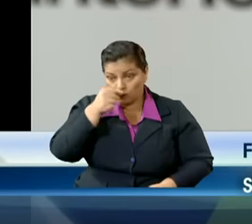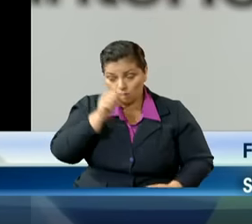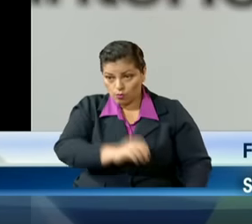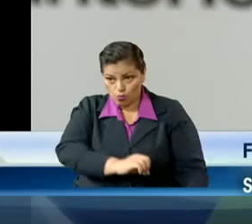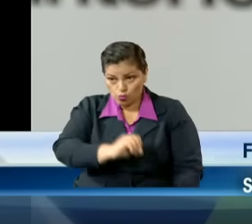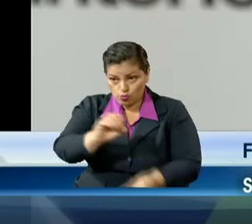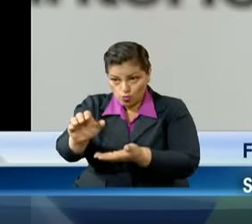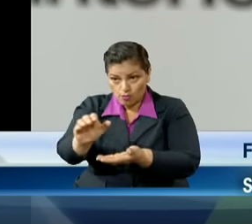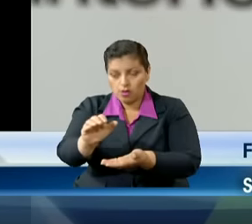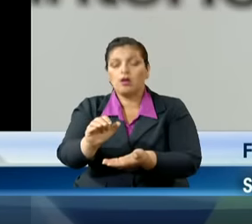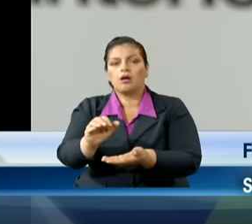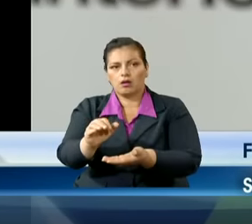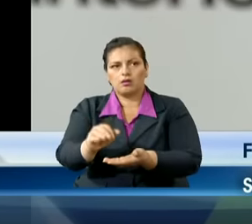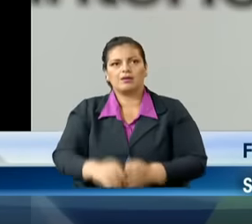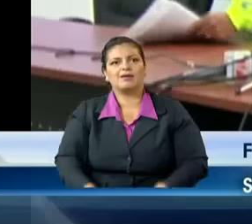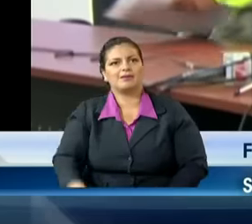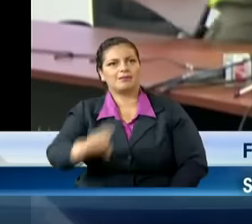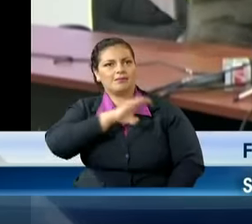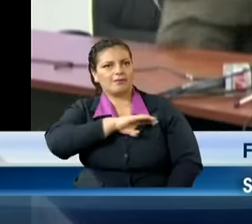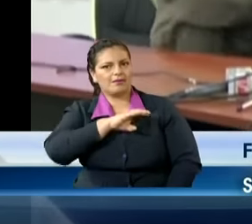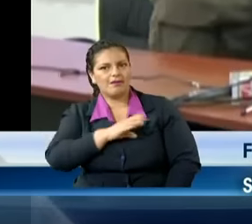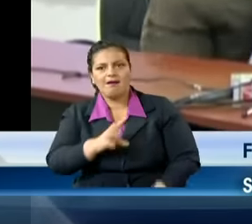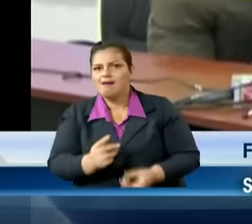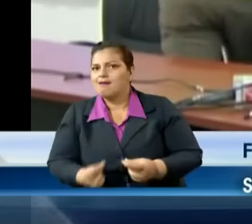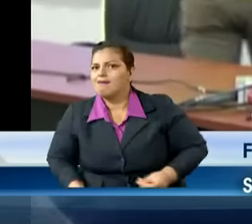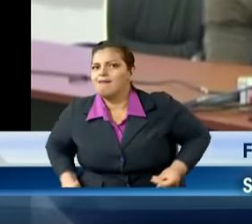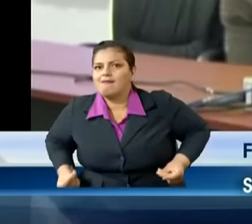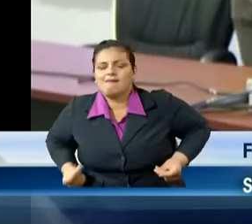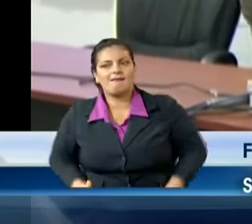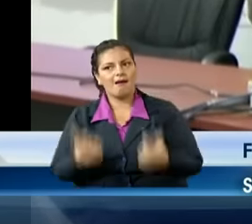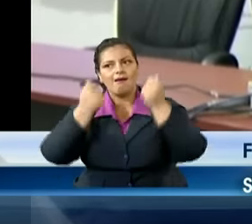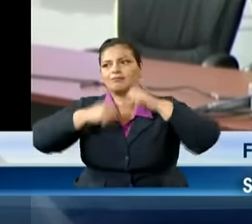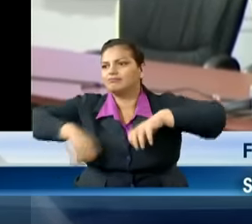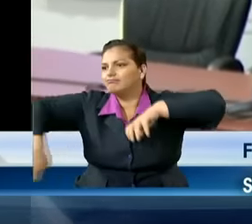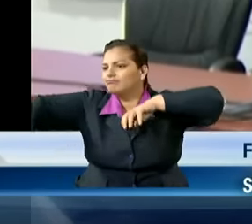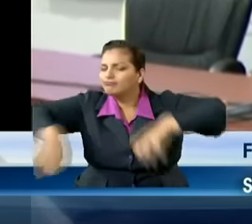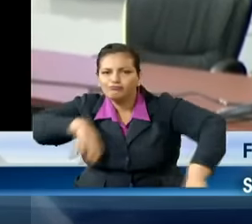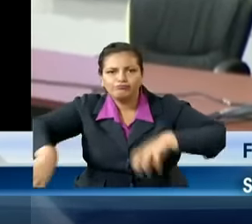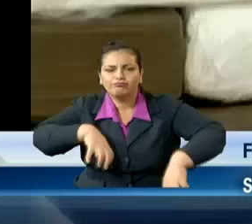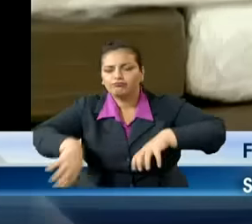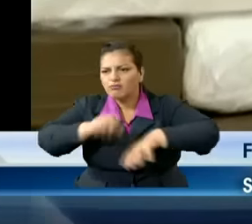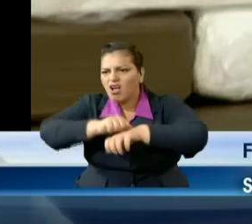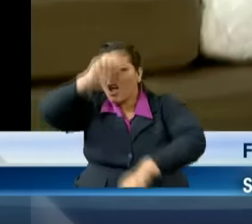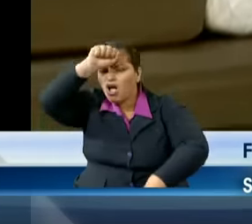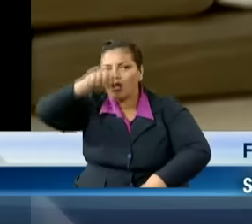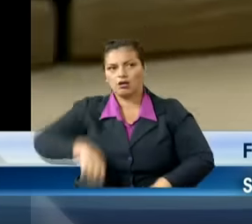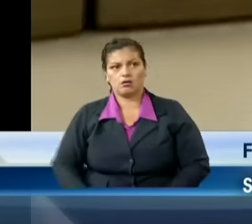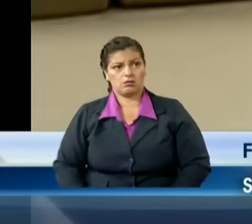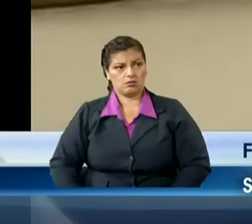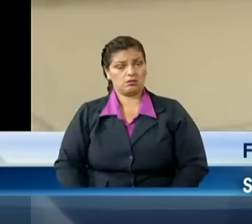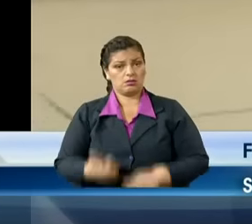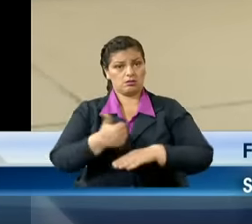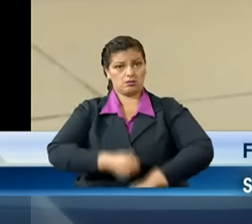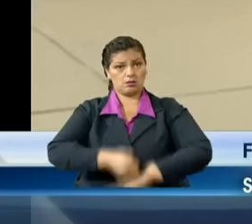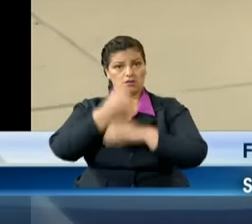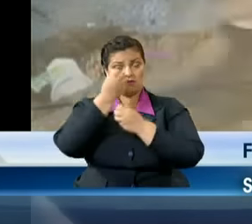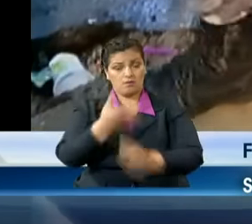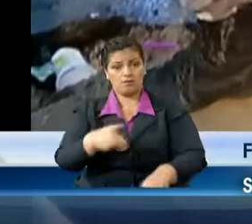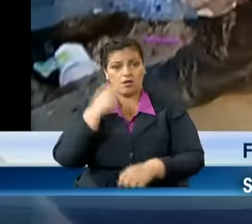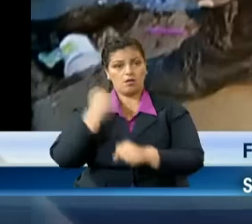se les hizo la intervención inmediata. Según las autoridades, el trabajo es de largo aliento y desvirtúa